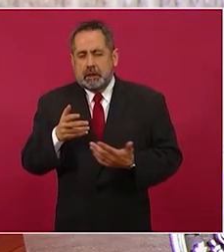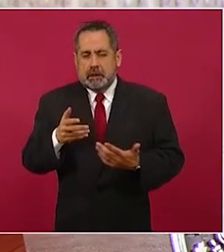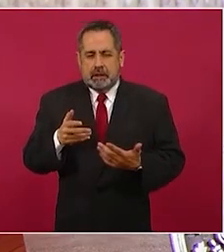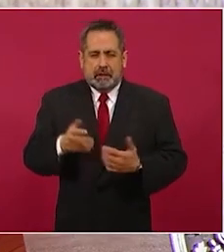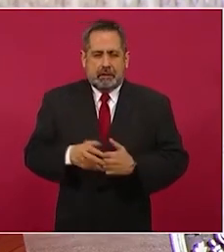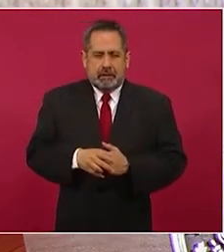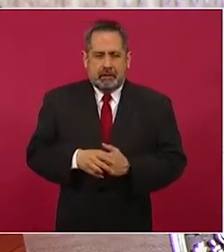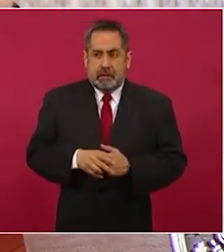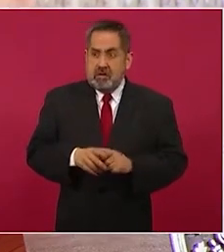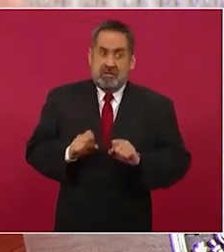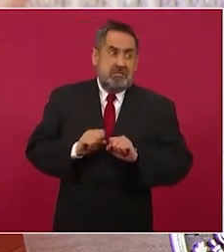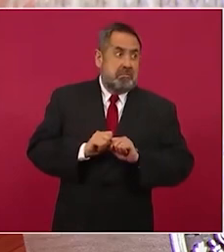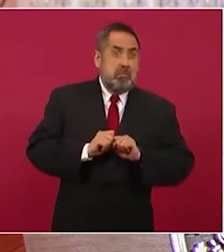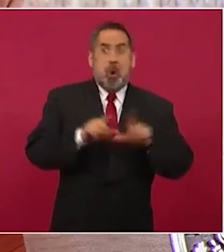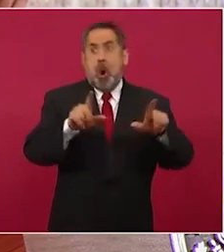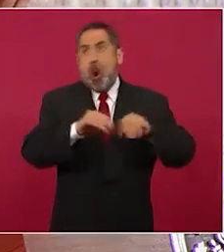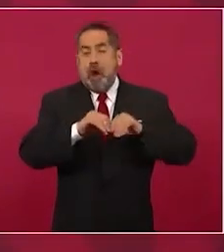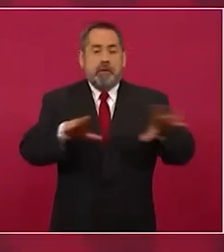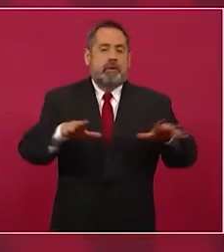Y sale la